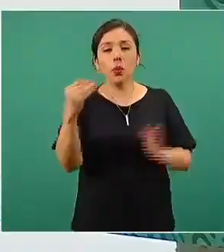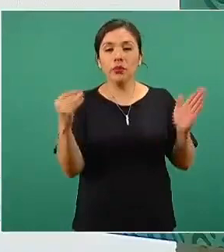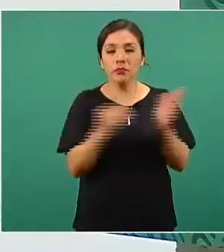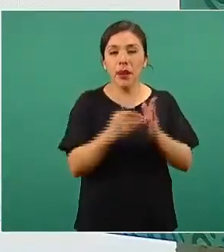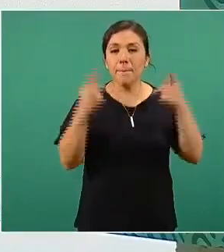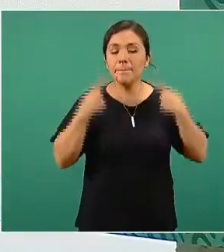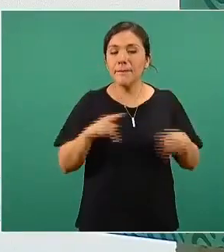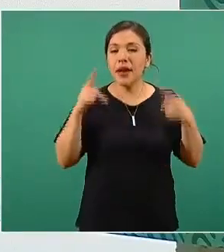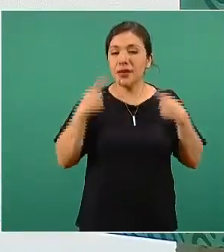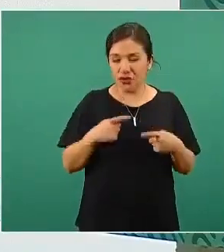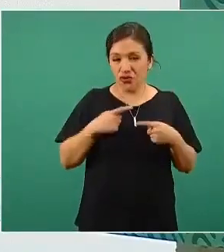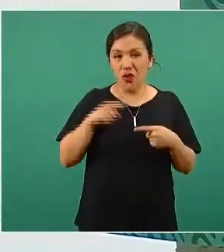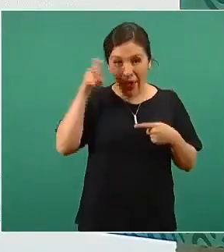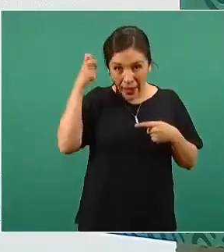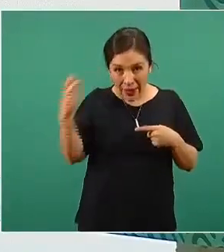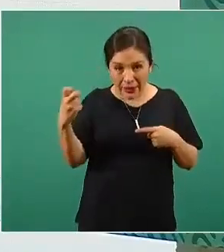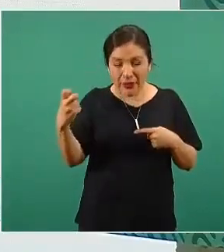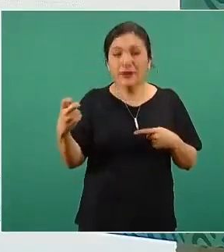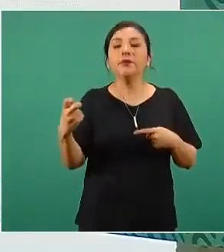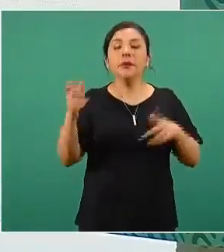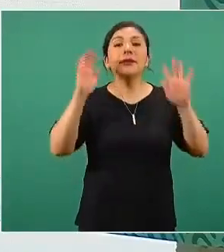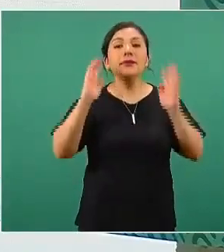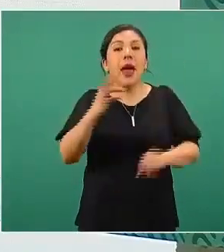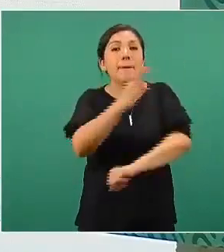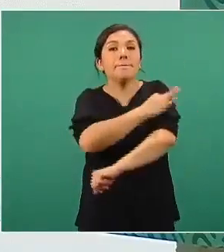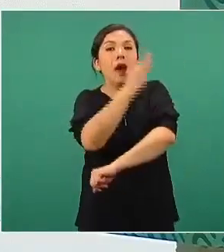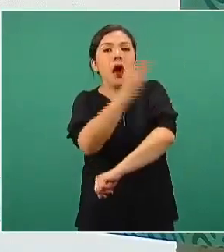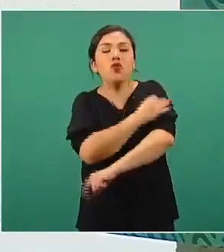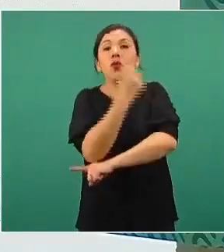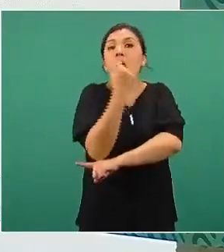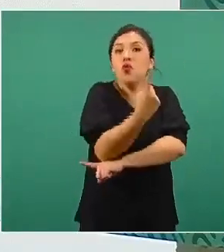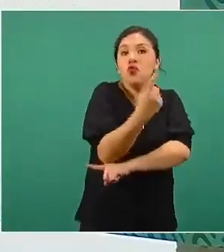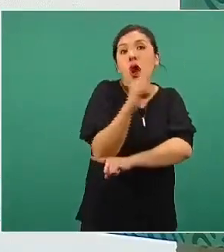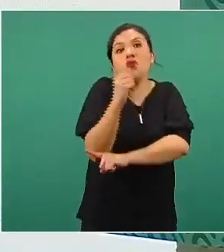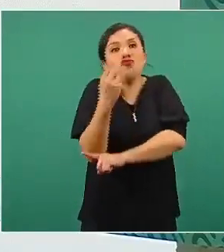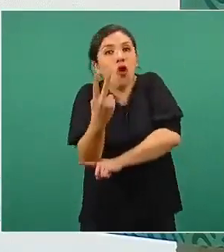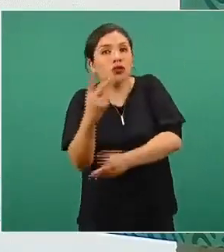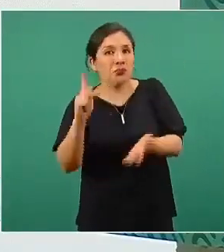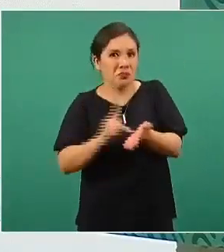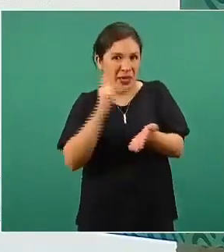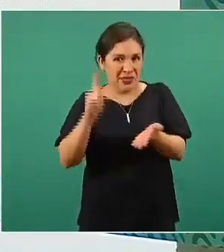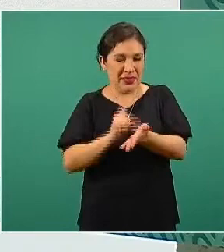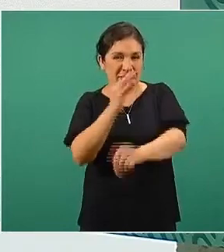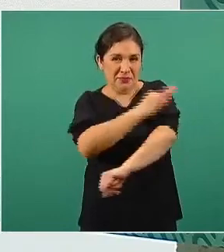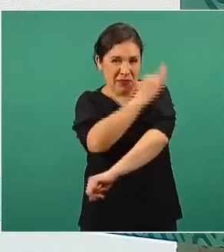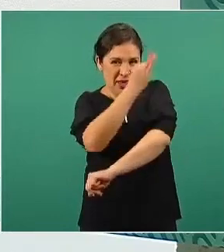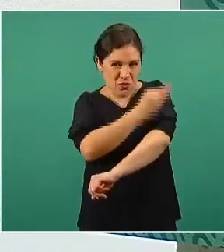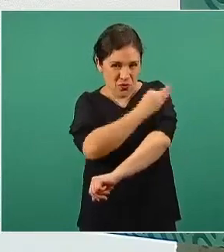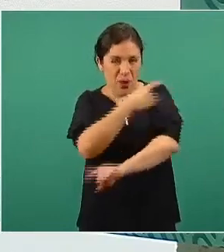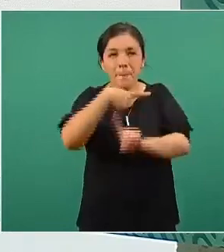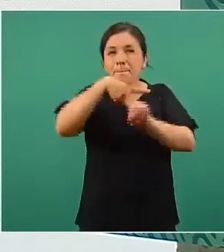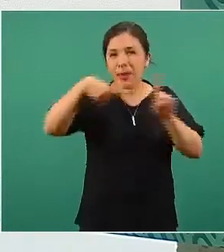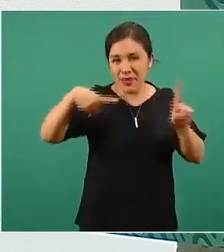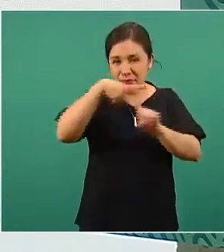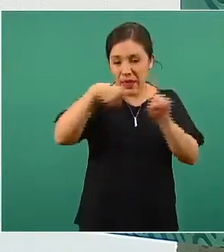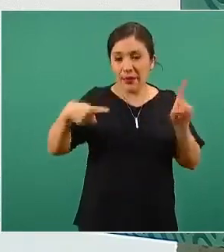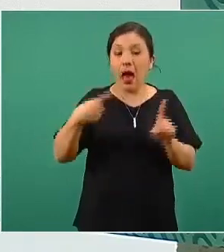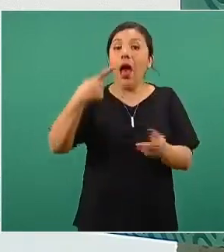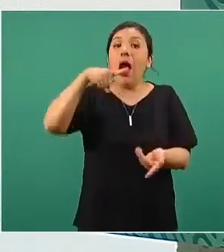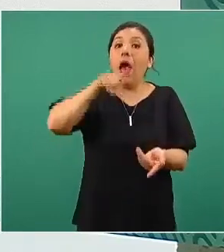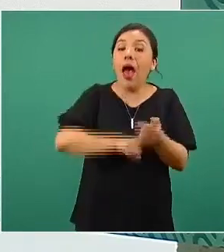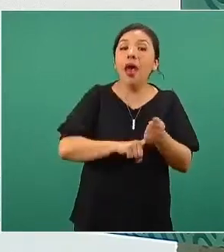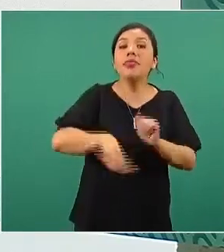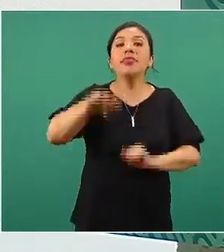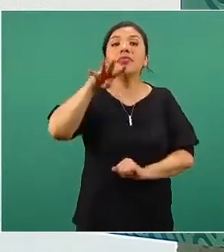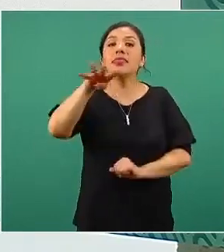15.754.000 personas que han recibido al menos una dosis y con ello medio esquema,